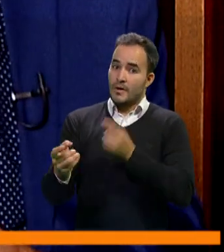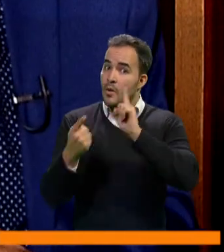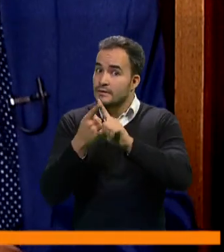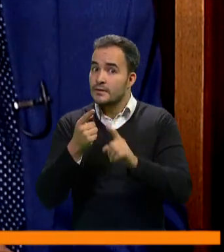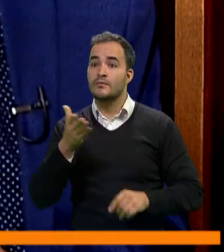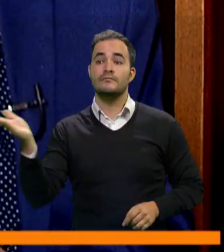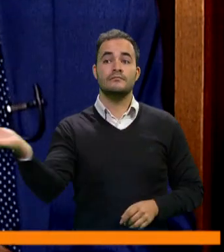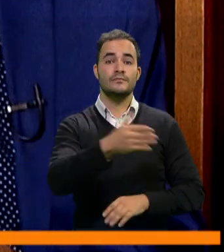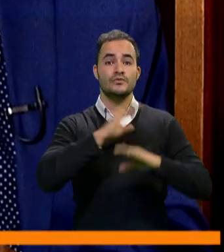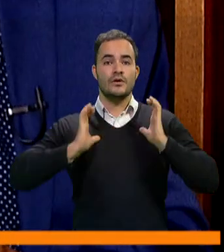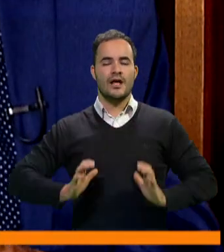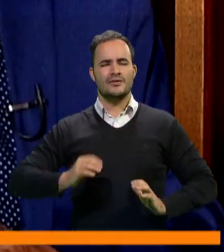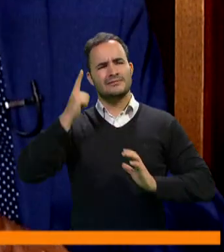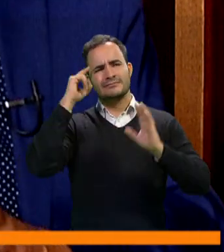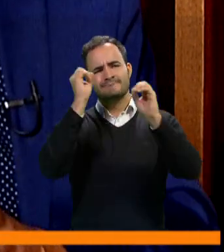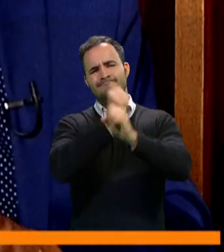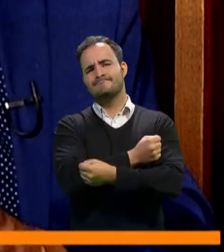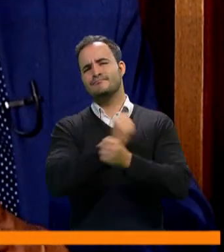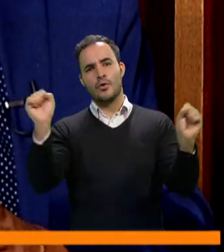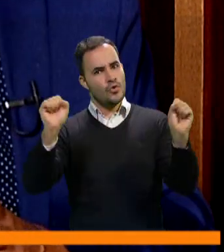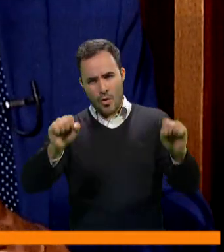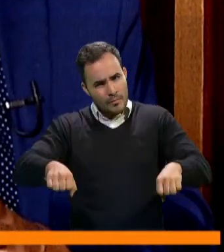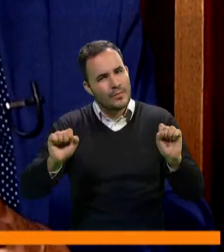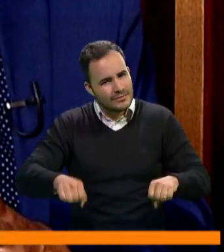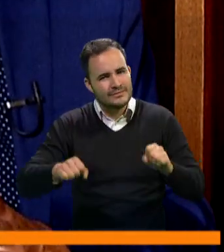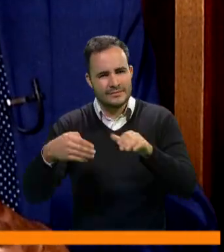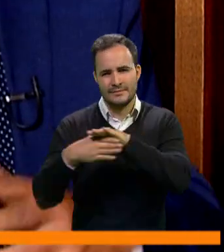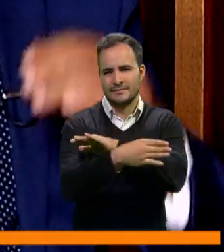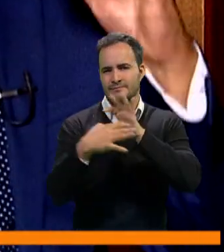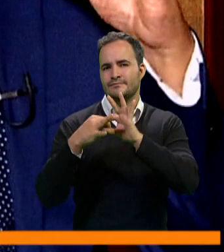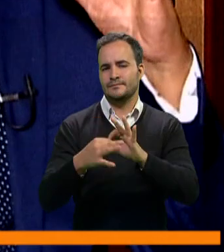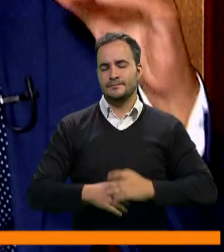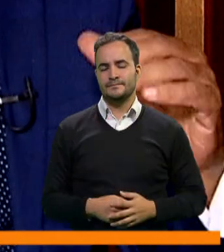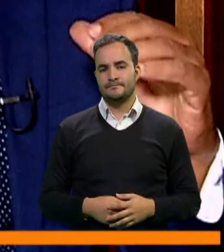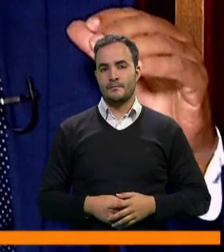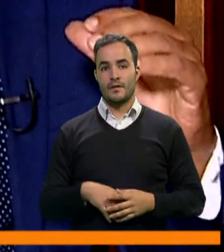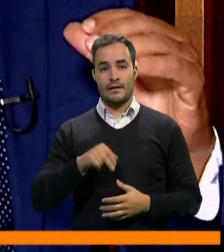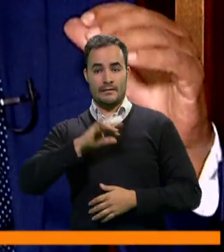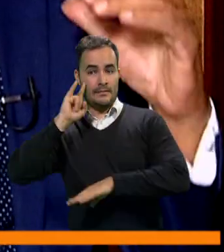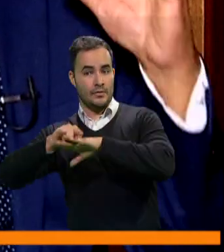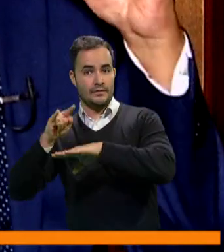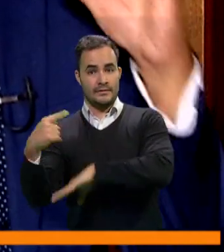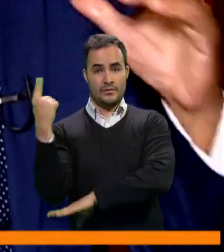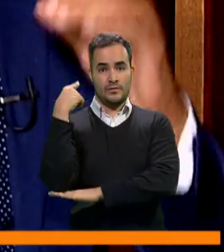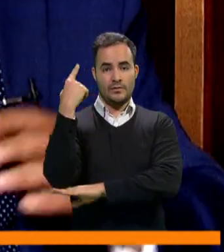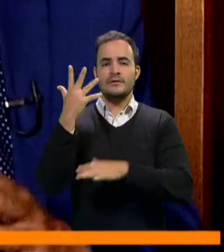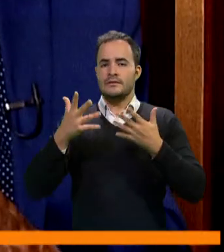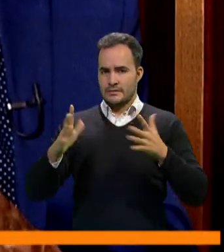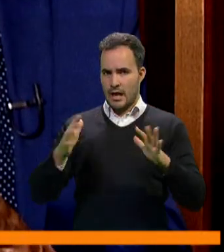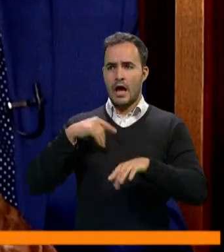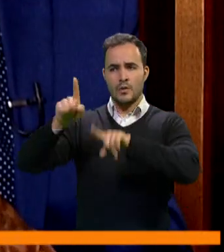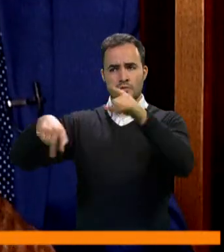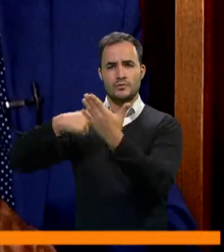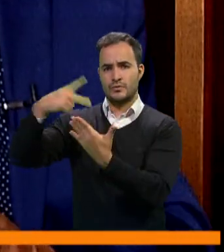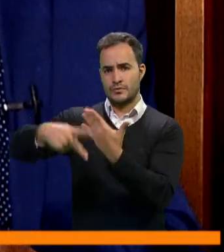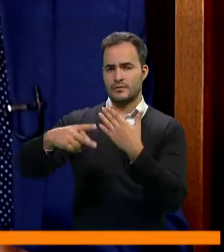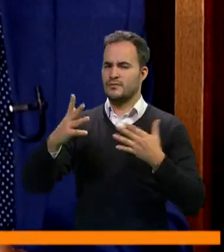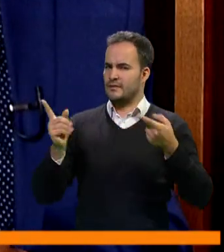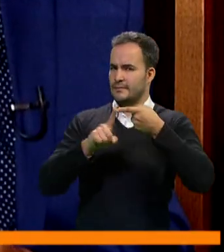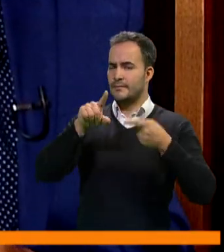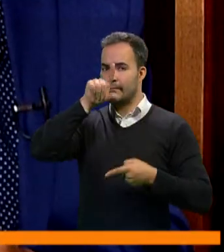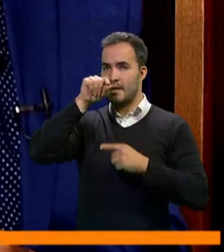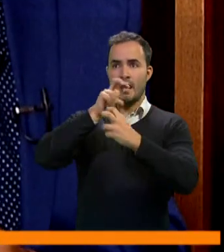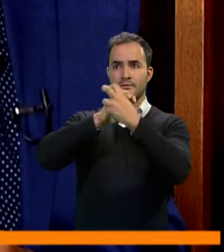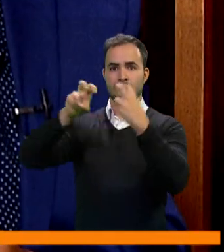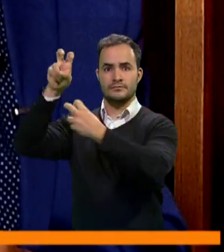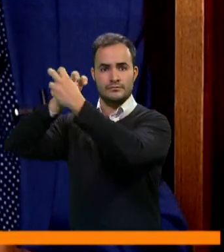dé posibilidades ciertas a todos los ciudadanos de Medellín. En el control político le vengo haciendo seguimiento a obras tan importantes